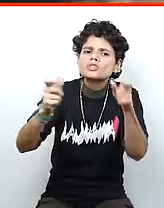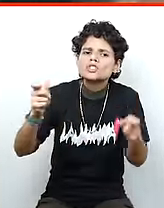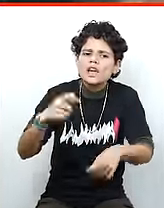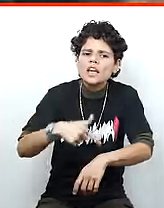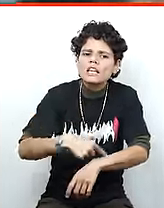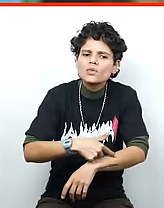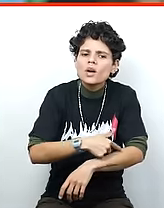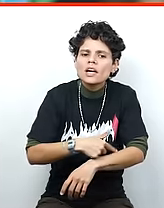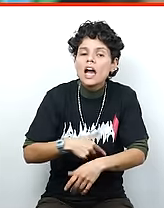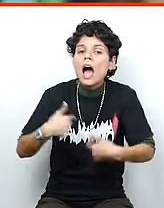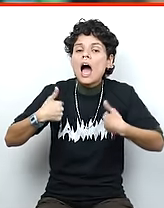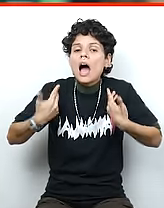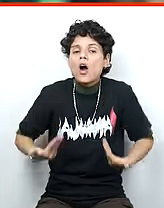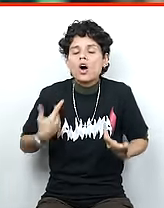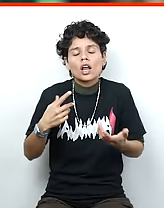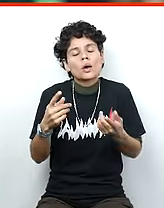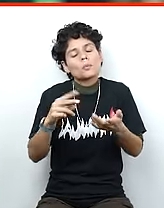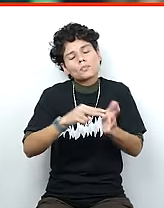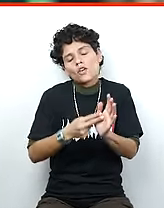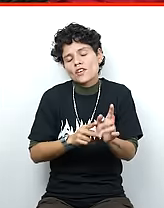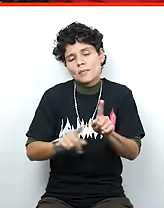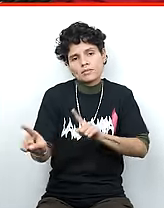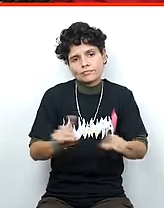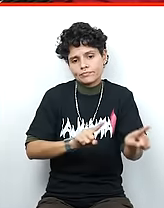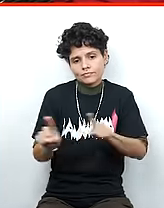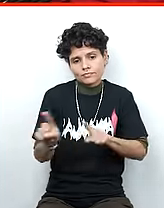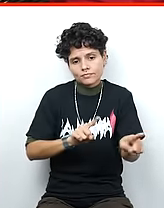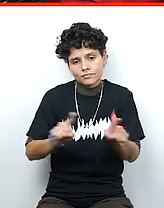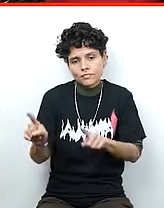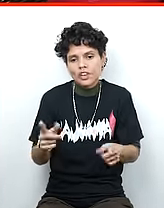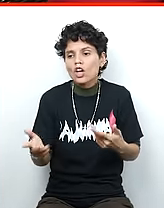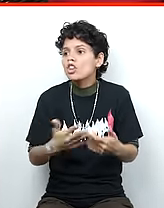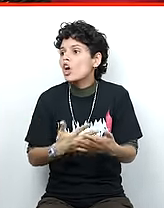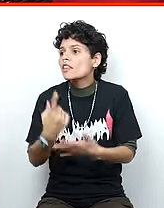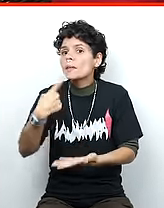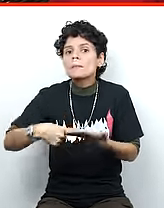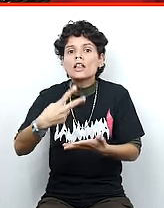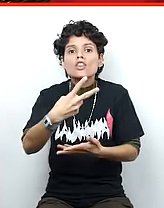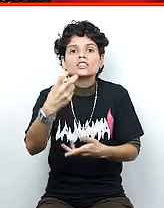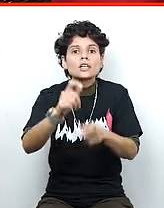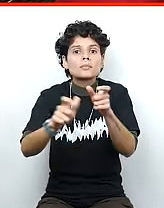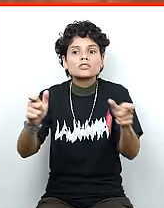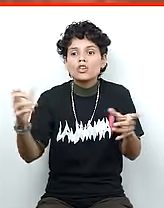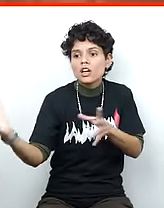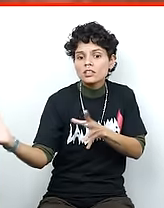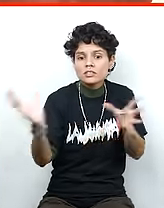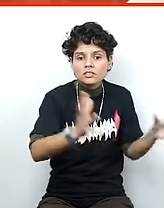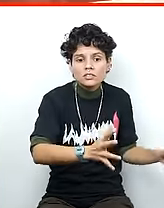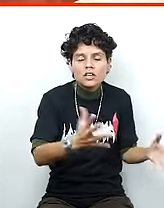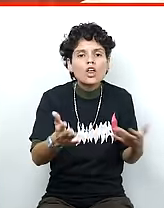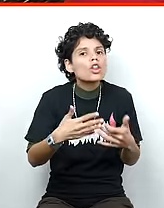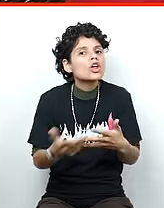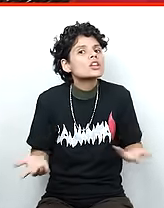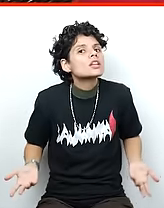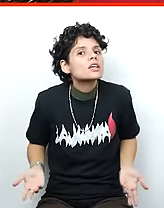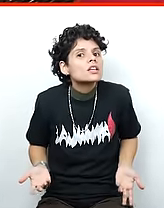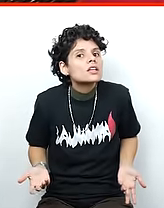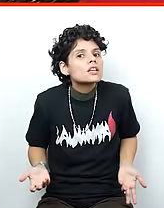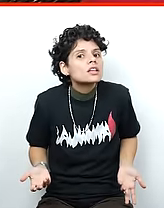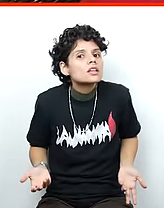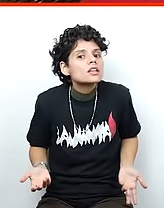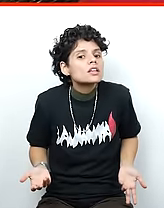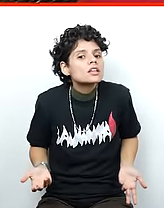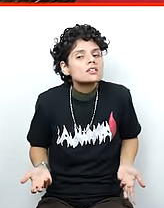se inscribieron 1200, estamos en un problema logístico. ¿No se les suena? No tenemos dónde tatuar 1200 personas simultáneamente. Oh, ¿estamos a ver? Claro,